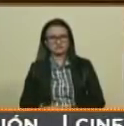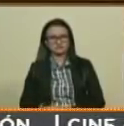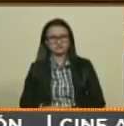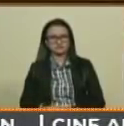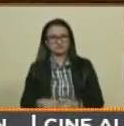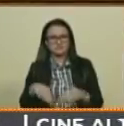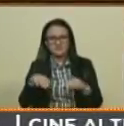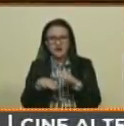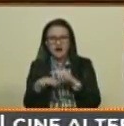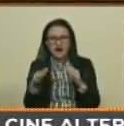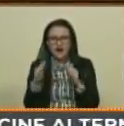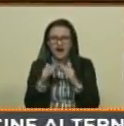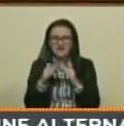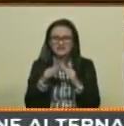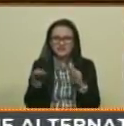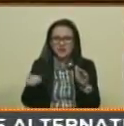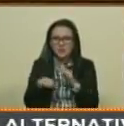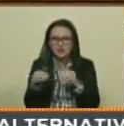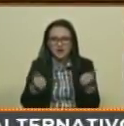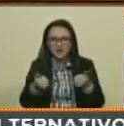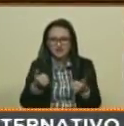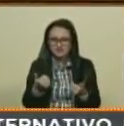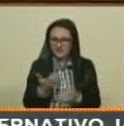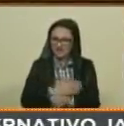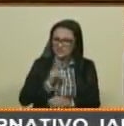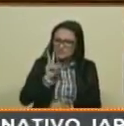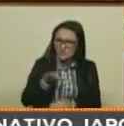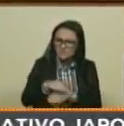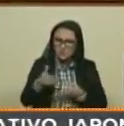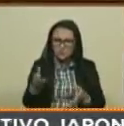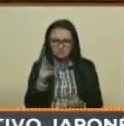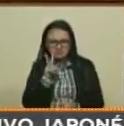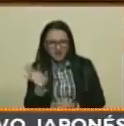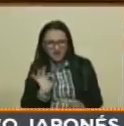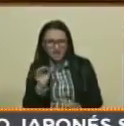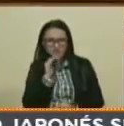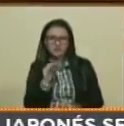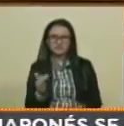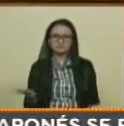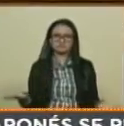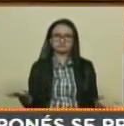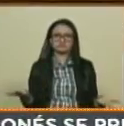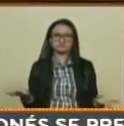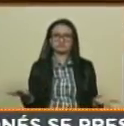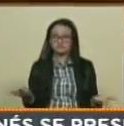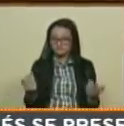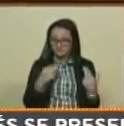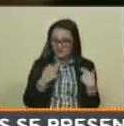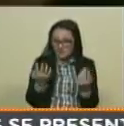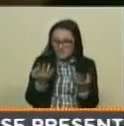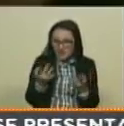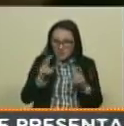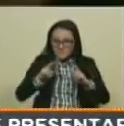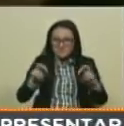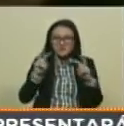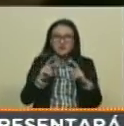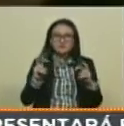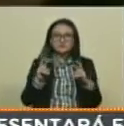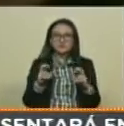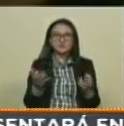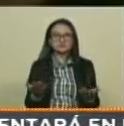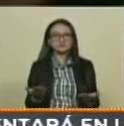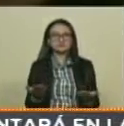en una casa, o sea, eso no lo vieron antes, el Ministerio Público no vio eso. Si tuvieron en sus manos la investigación que nosotros